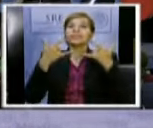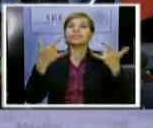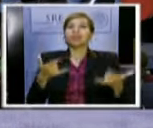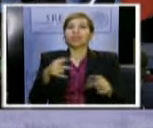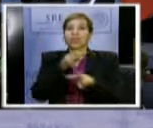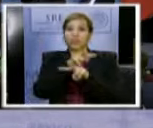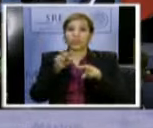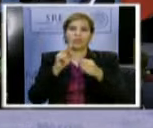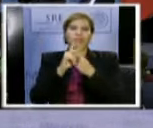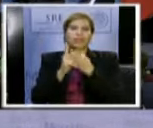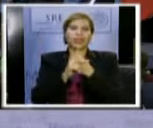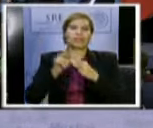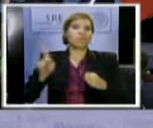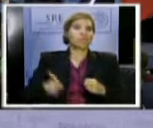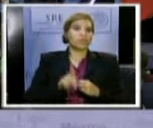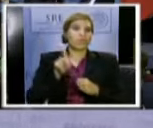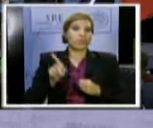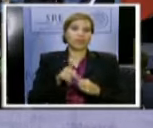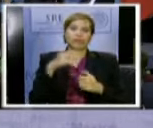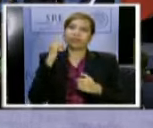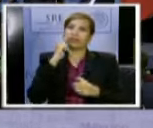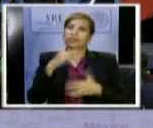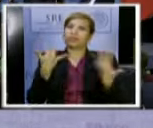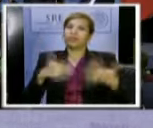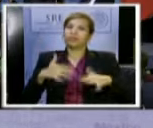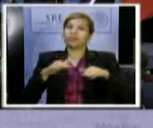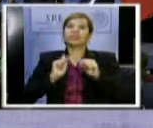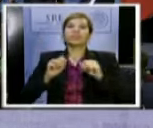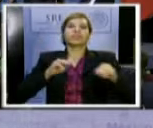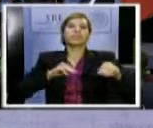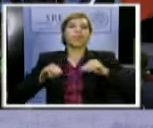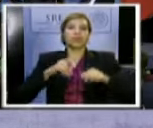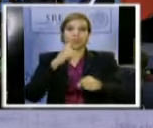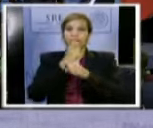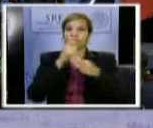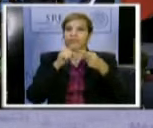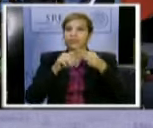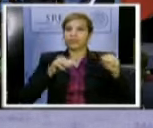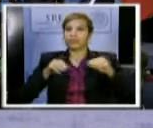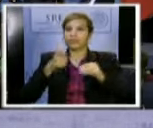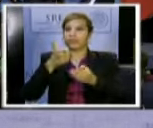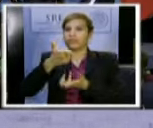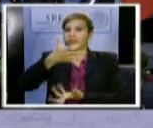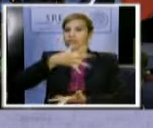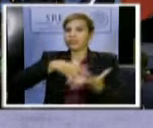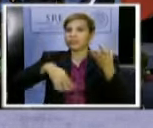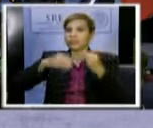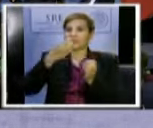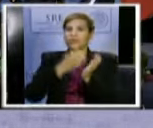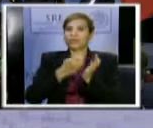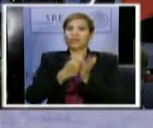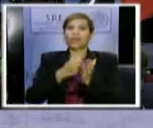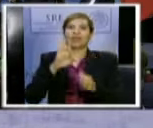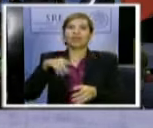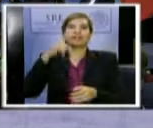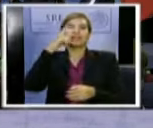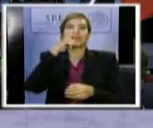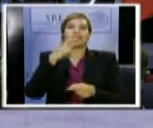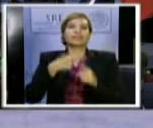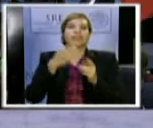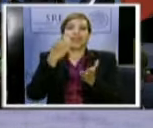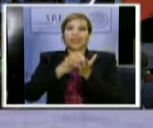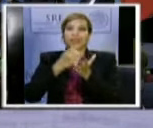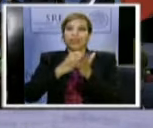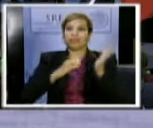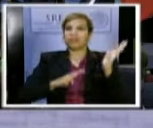común entre nuestros pueblos es una de movimiento. En primer lugar, movimiento económico. Por la complementariedad de nuestras